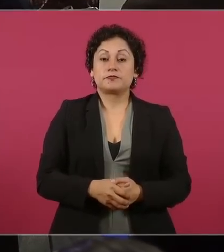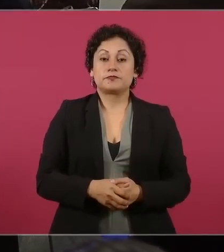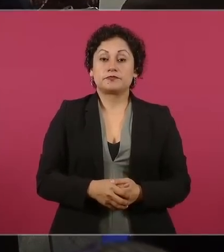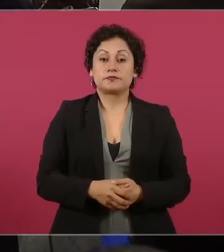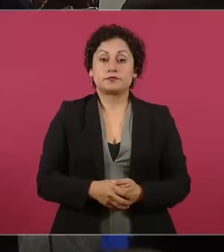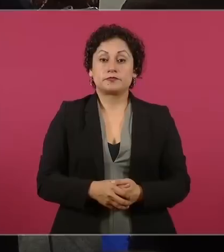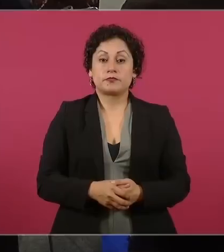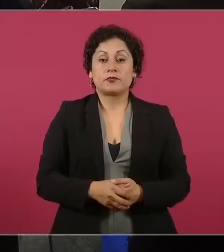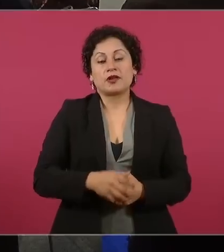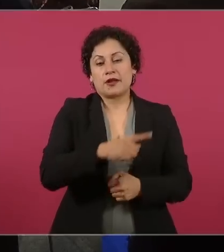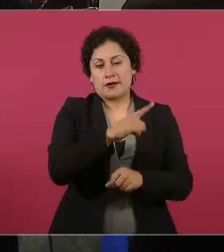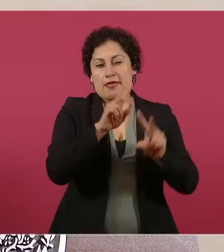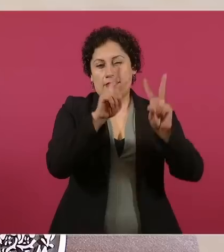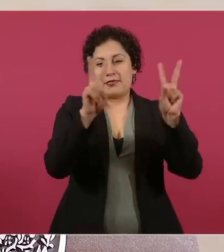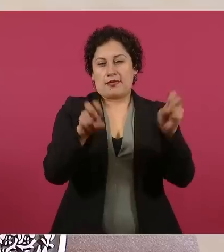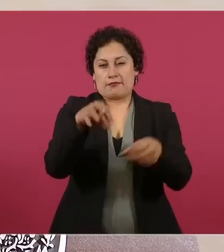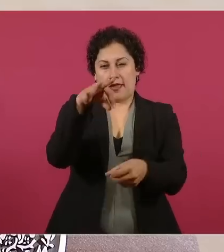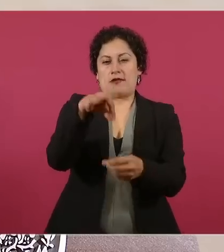por la elección